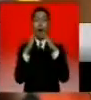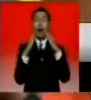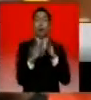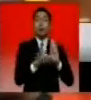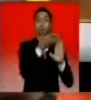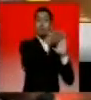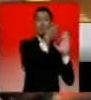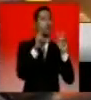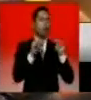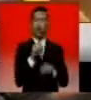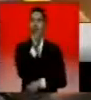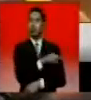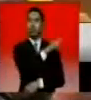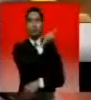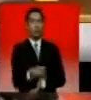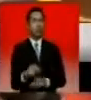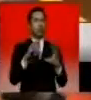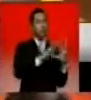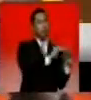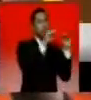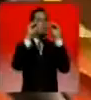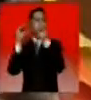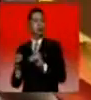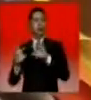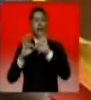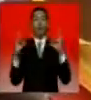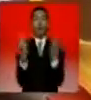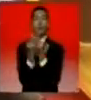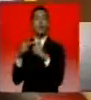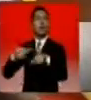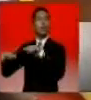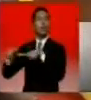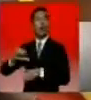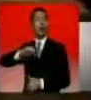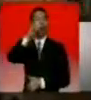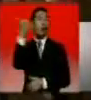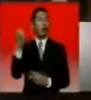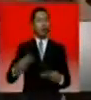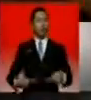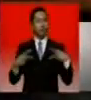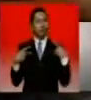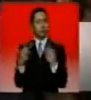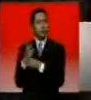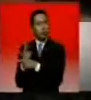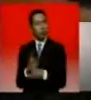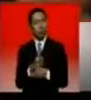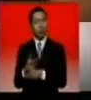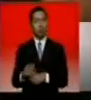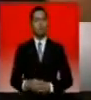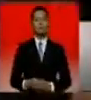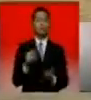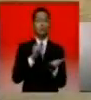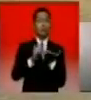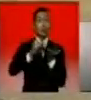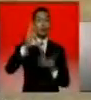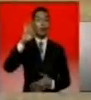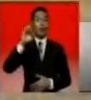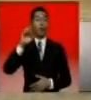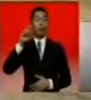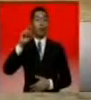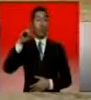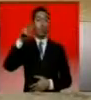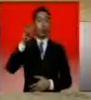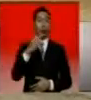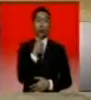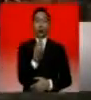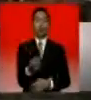y reubicar todas esas casas y familias para salvaguardar lo más preciado, la vida humana. Por otra parte, el ministro Fernando Alvarado indicó que se